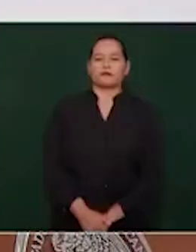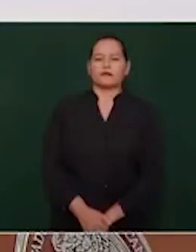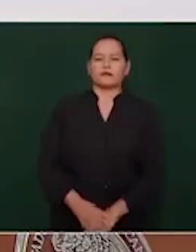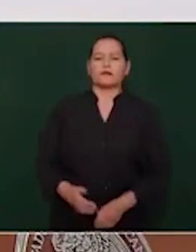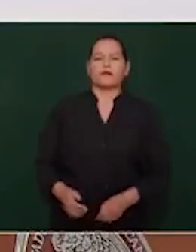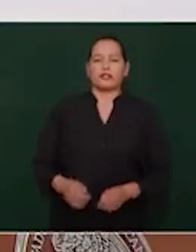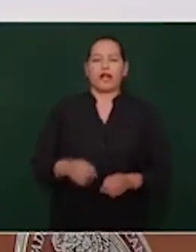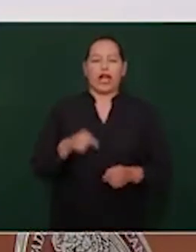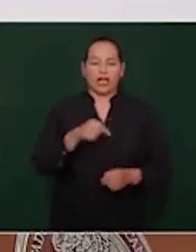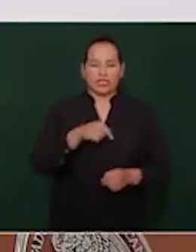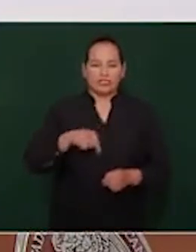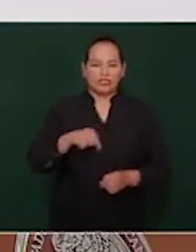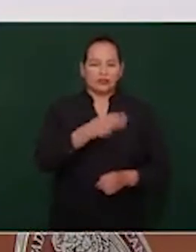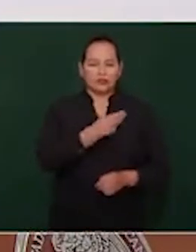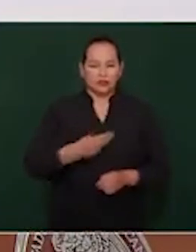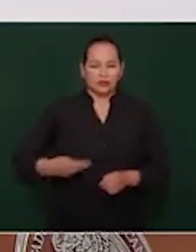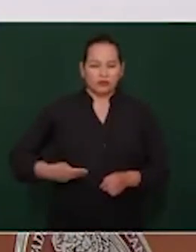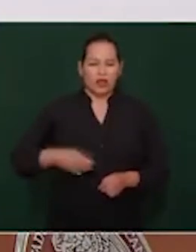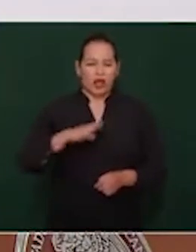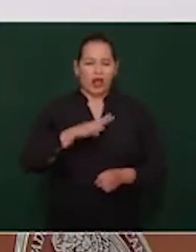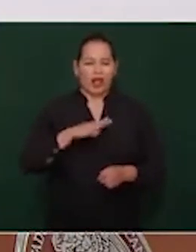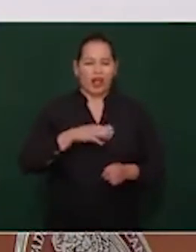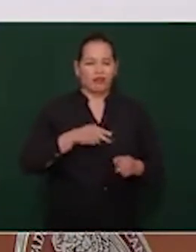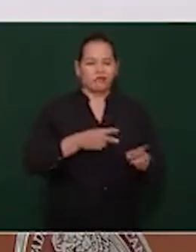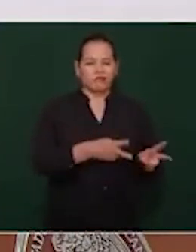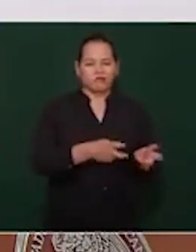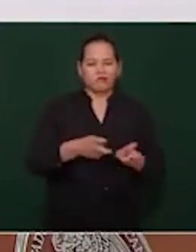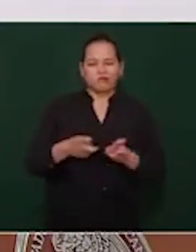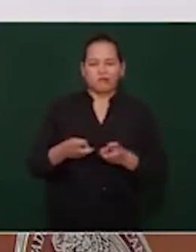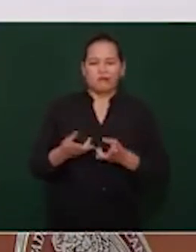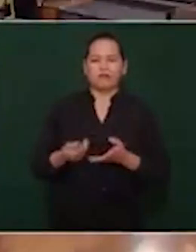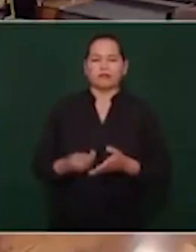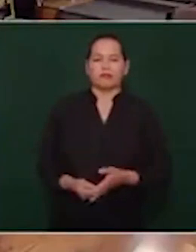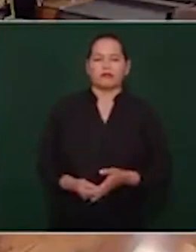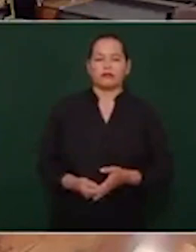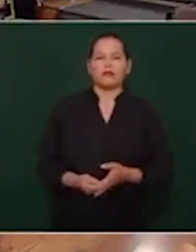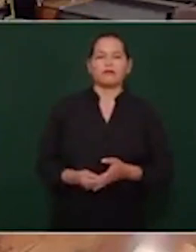tomas clandestinas. Se han asegurado